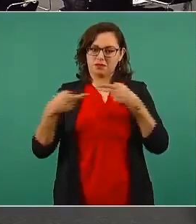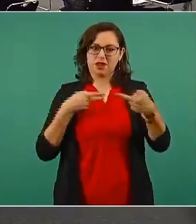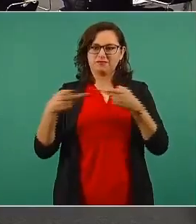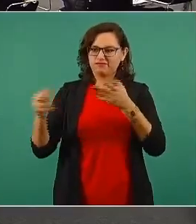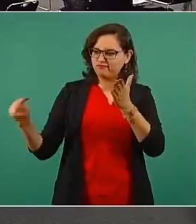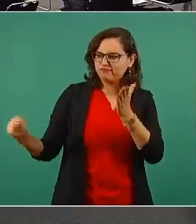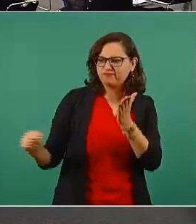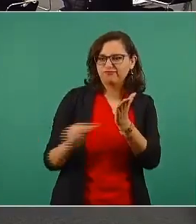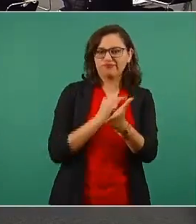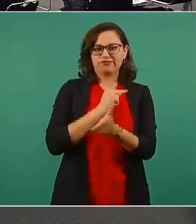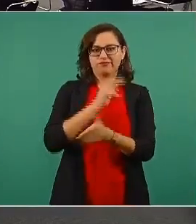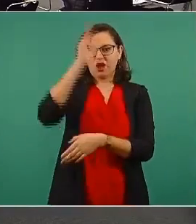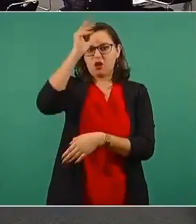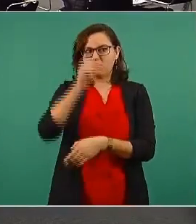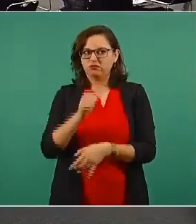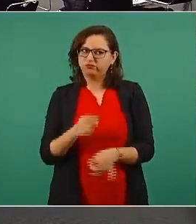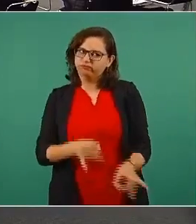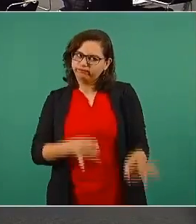Ayutla.